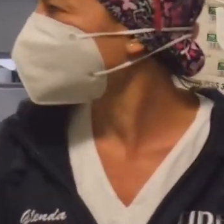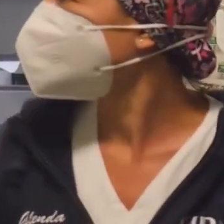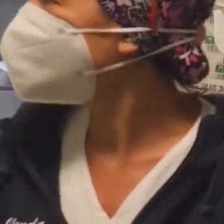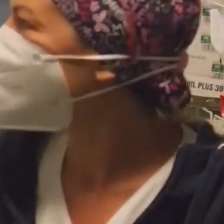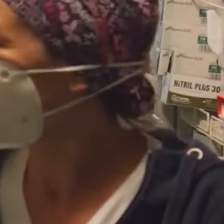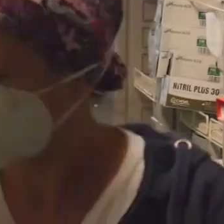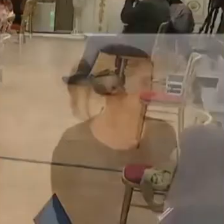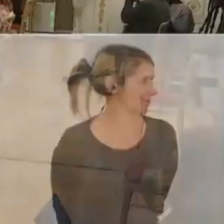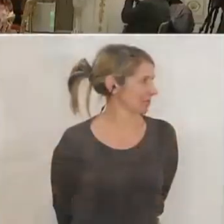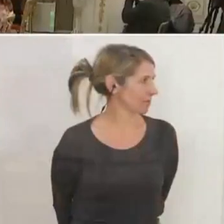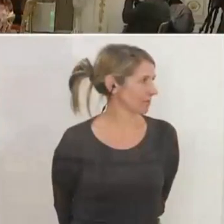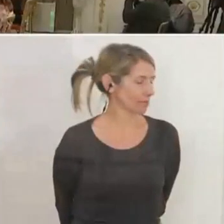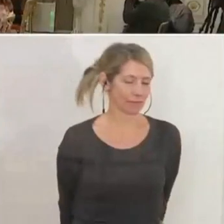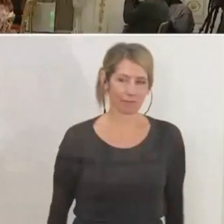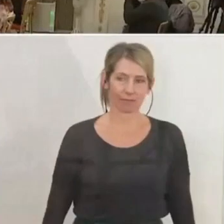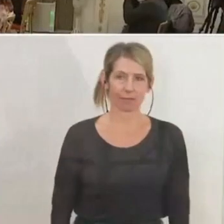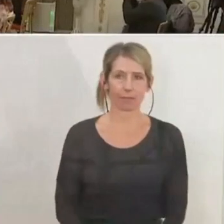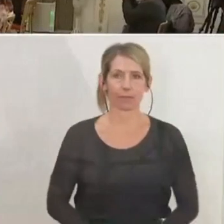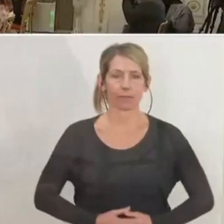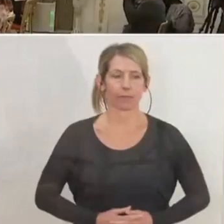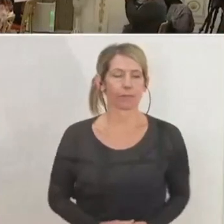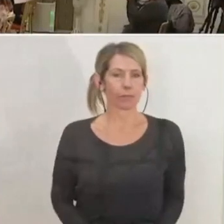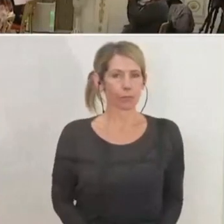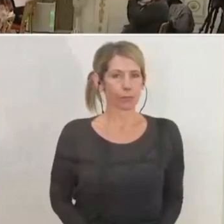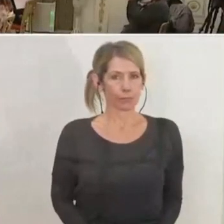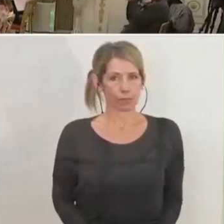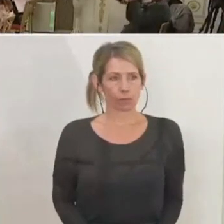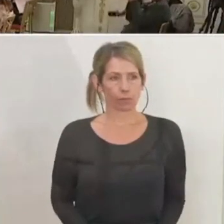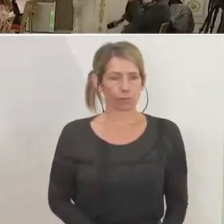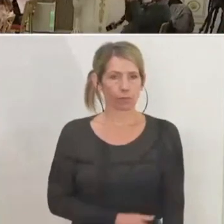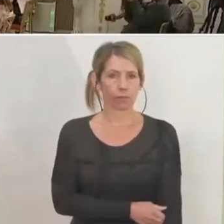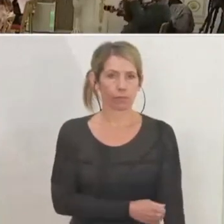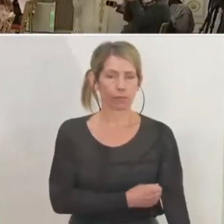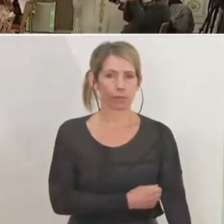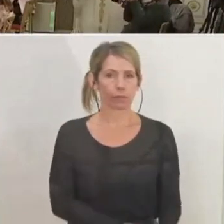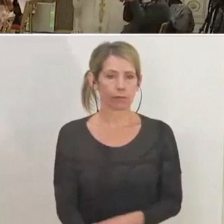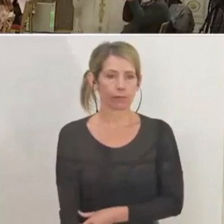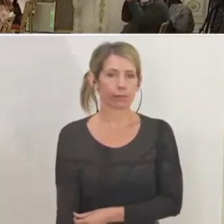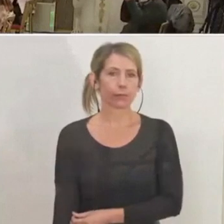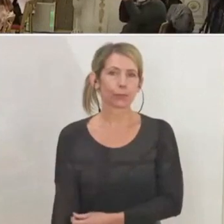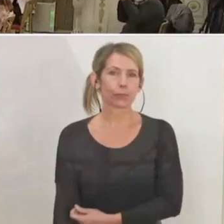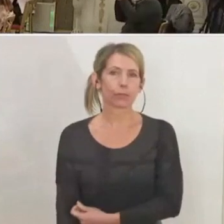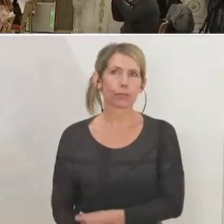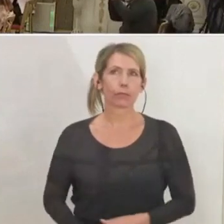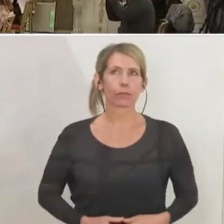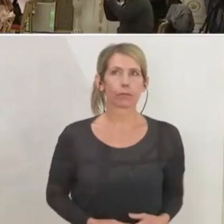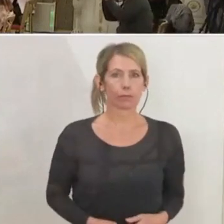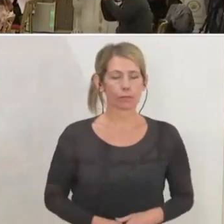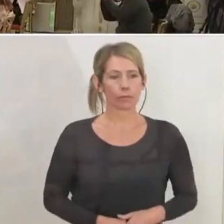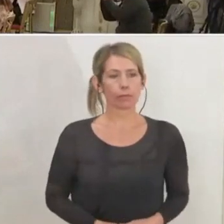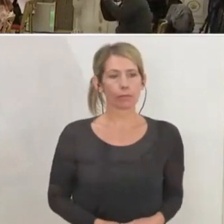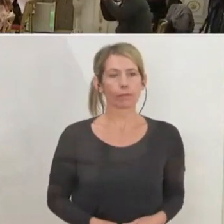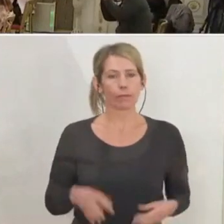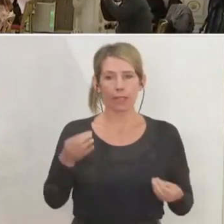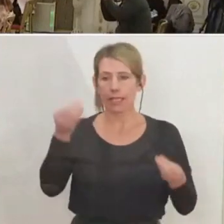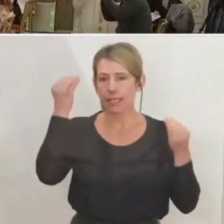ola en enero austria también iniciará un confinamiento entrará en vigor el 26 de diciembre y tendrá una duración de